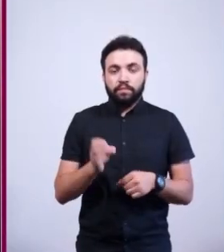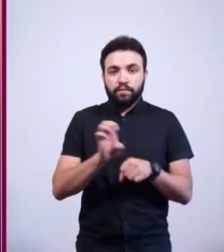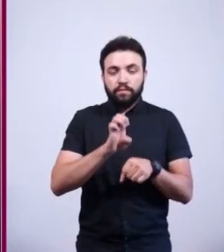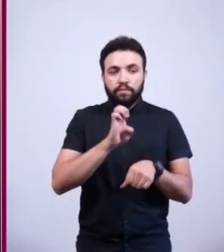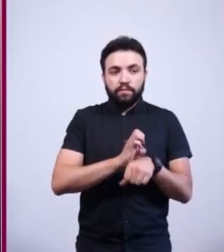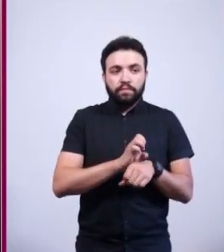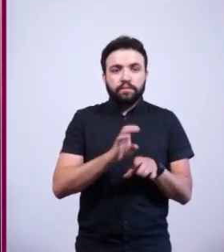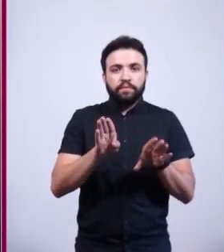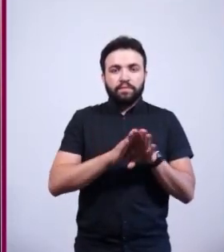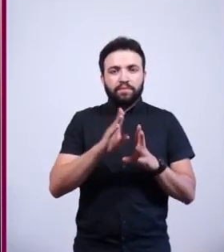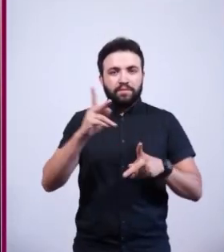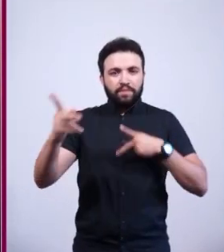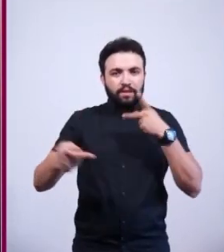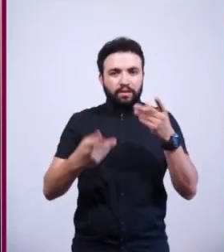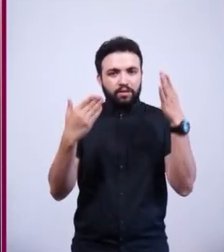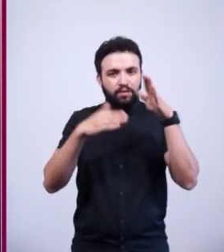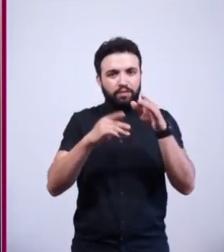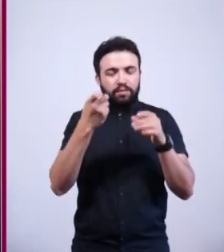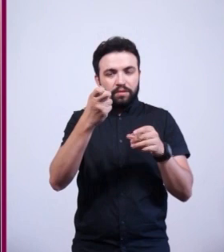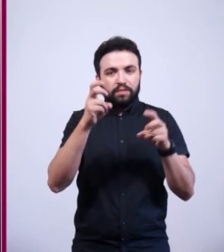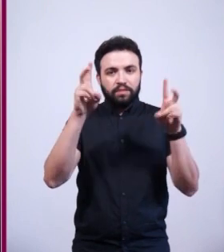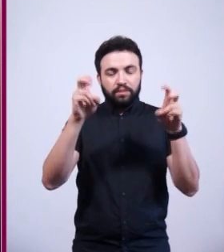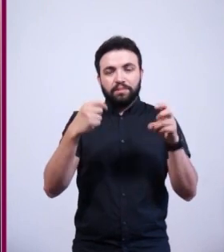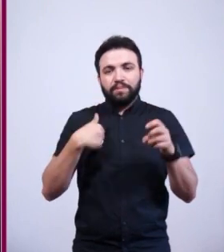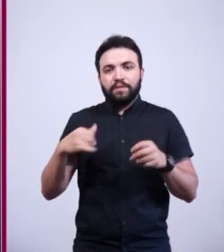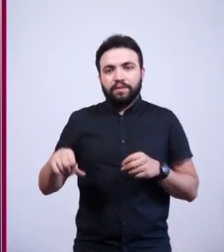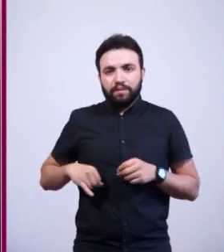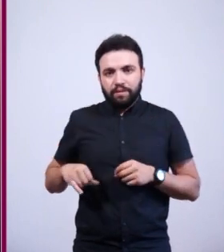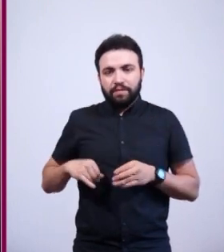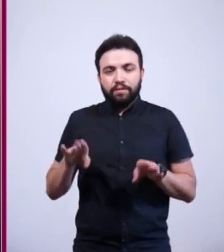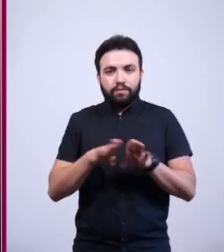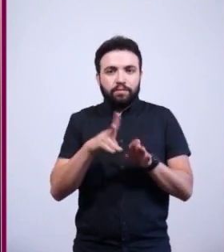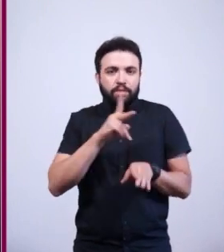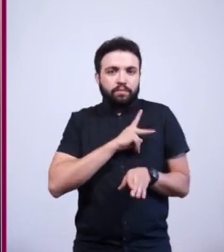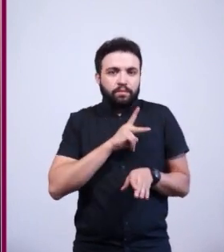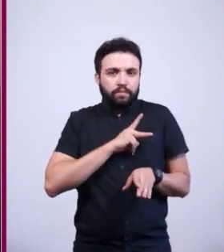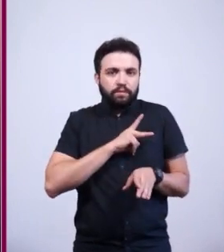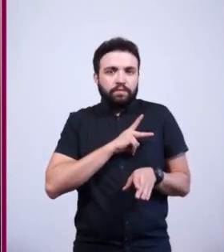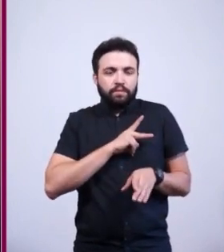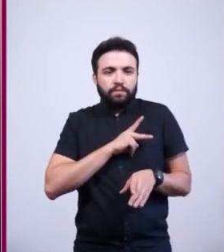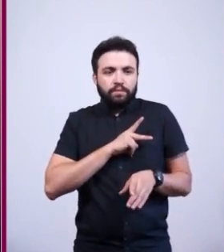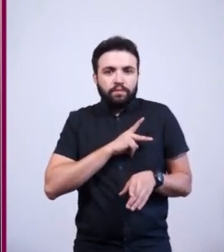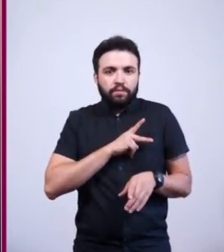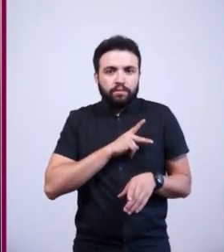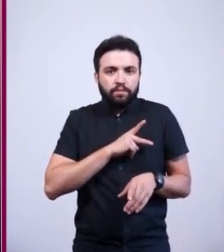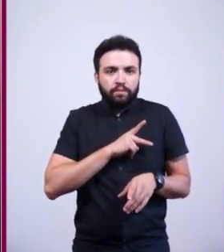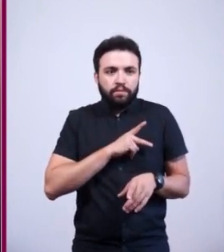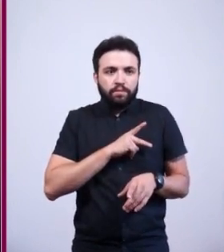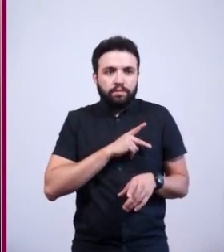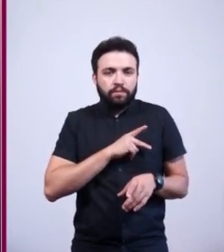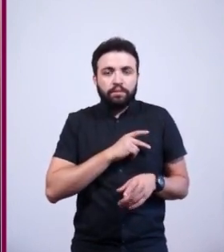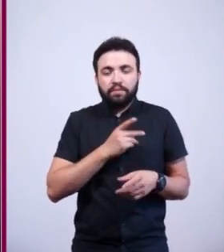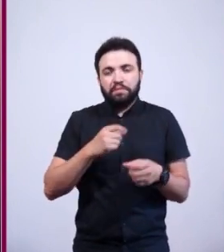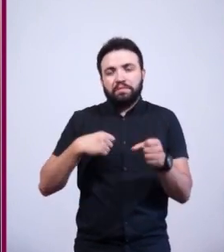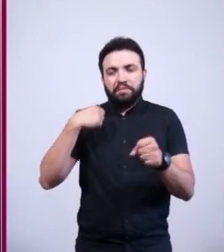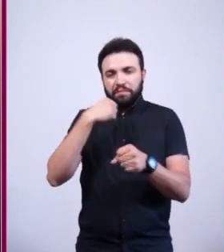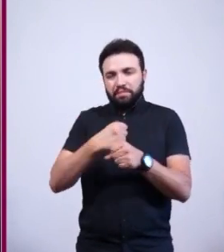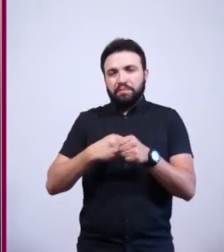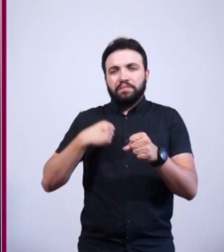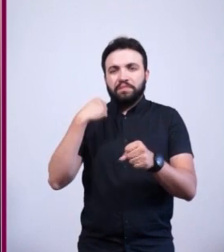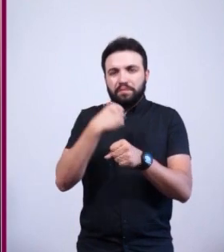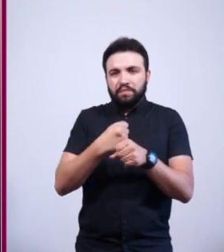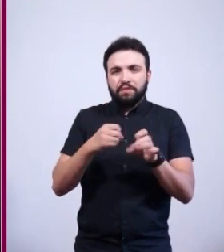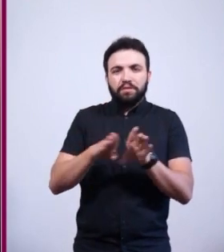Entonces, es como que develar eso es el gran interés en mi obra. Digo, también ya son varios años de